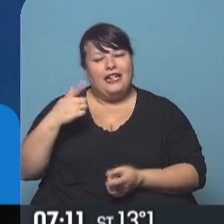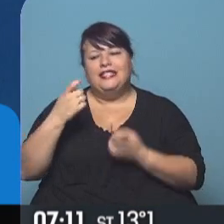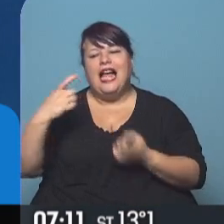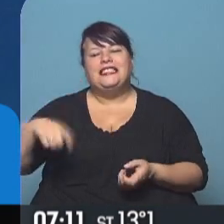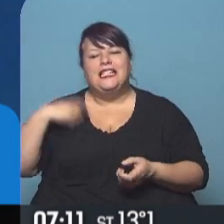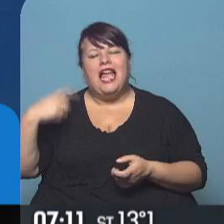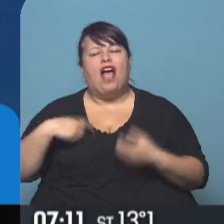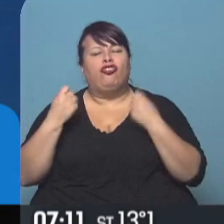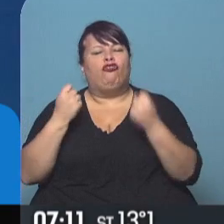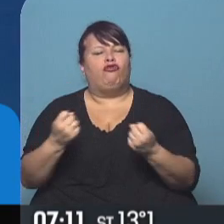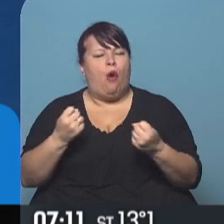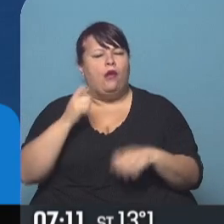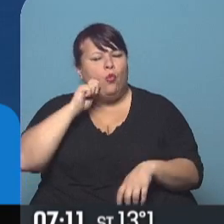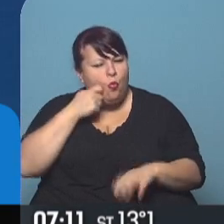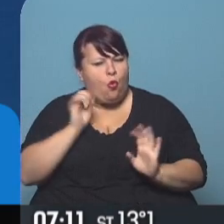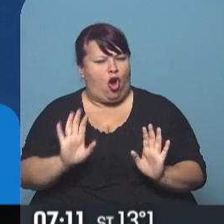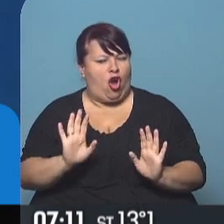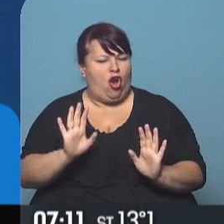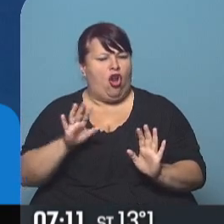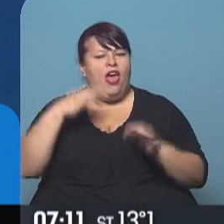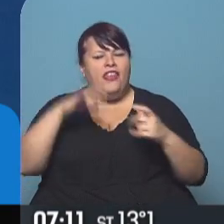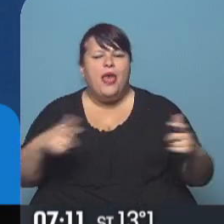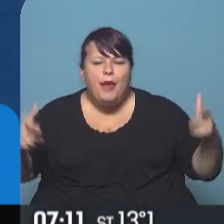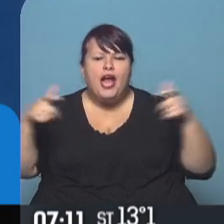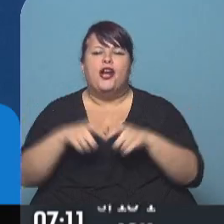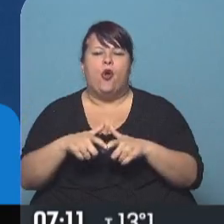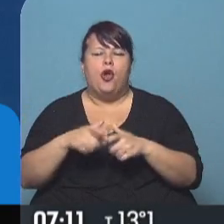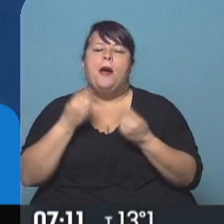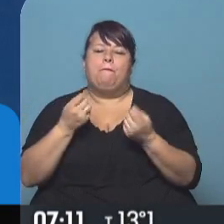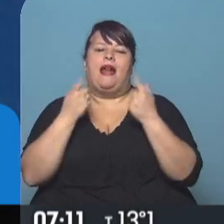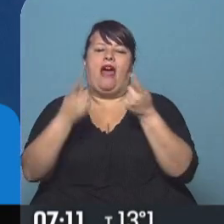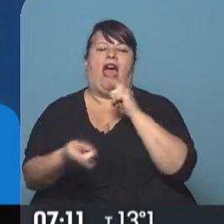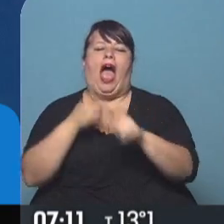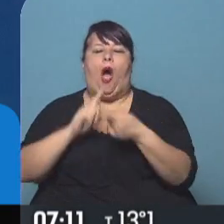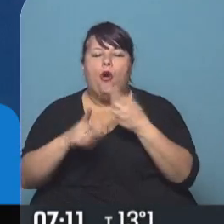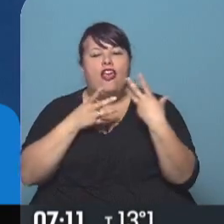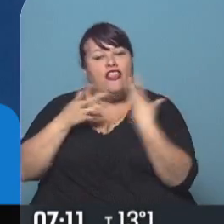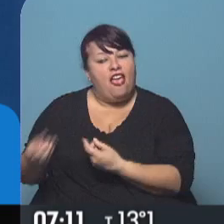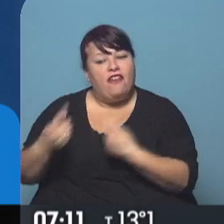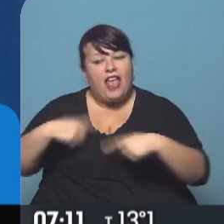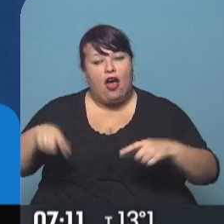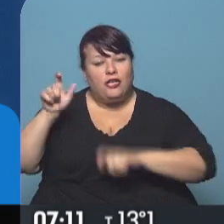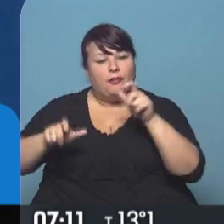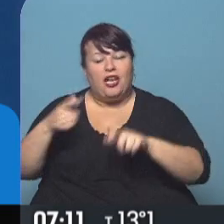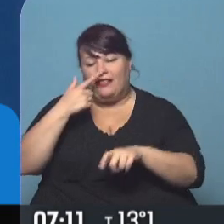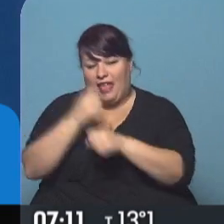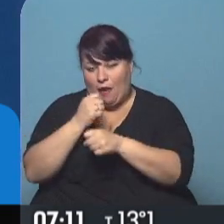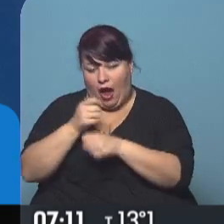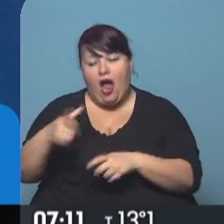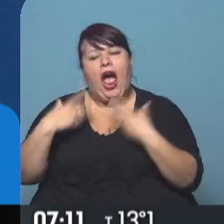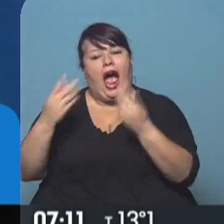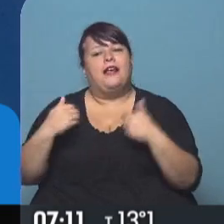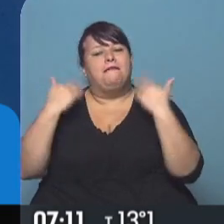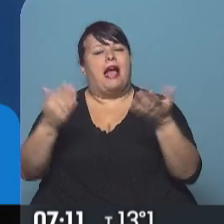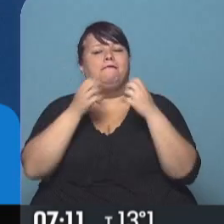sindicalismo fuerte y sano que se sienta a la mesa para generar acuerdos defendiendo el interés de los trabajadores y que ayuda a crear